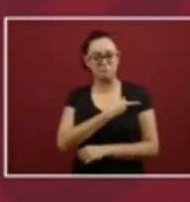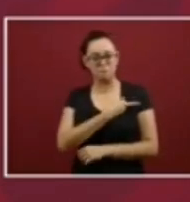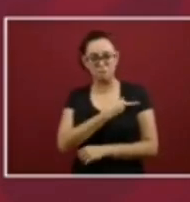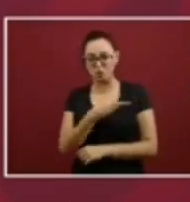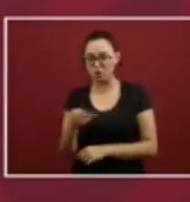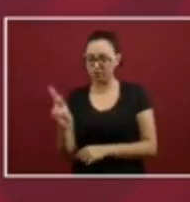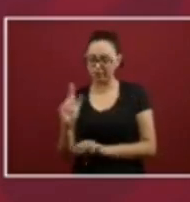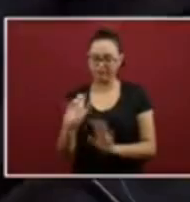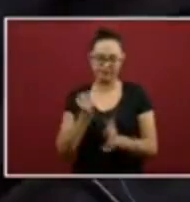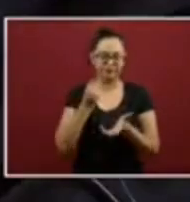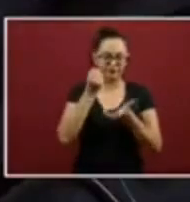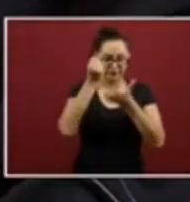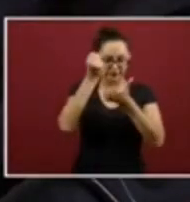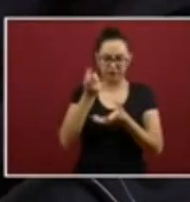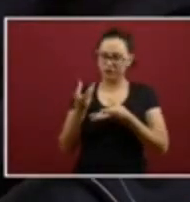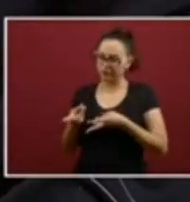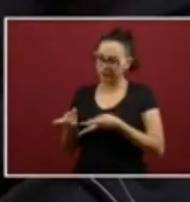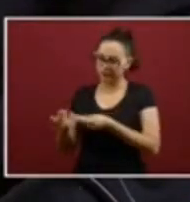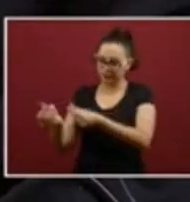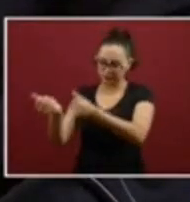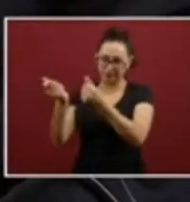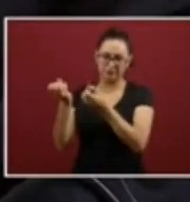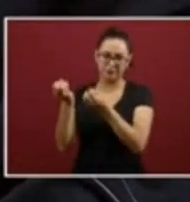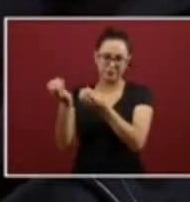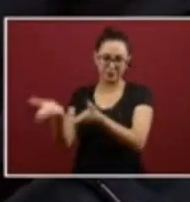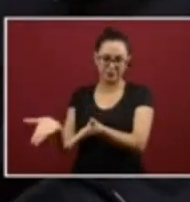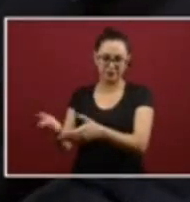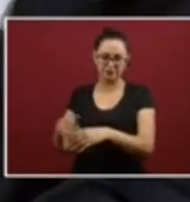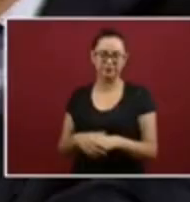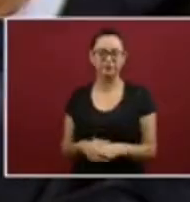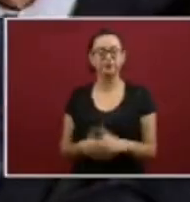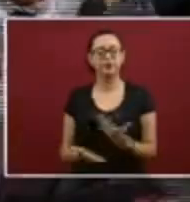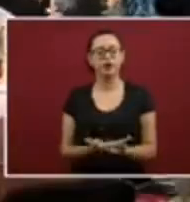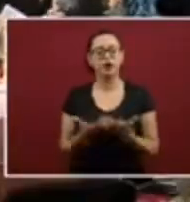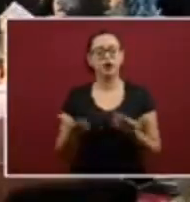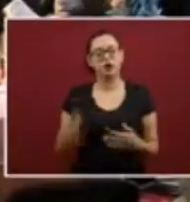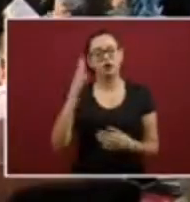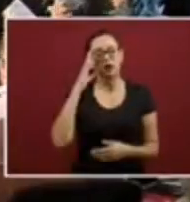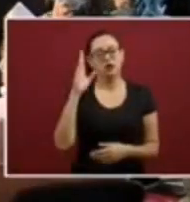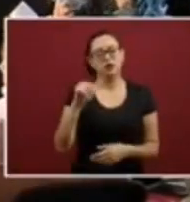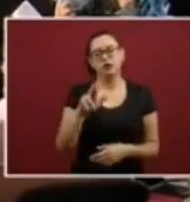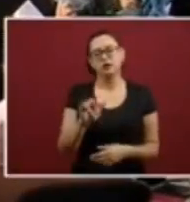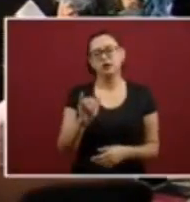elaborando ya un programa con ese propósito. Y ahora el maestro Ricardo Rodríguez Vargas,